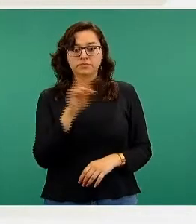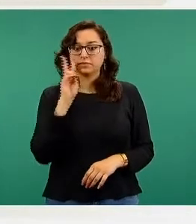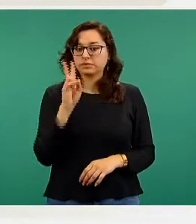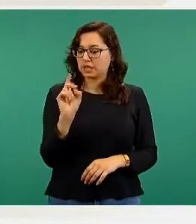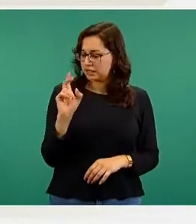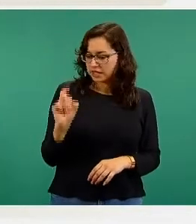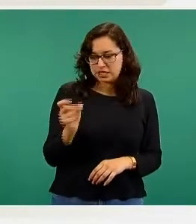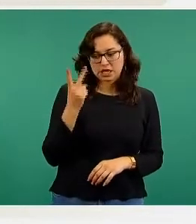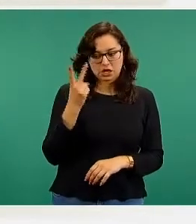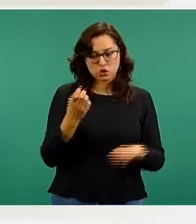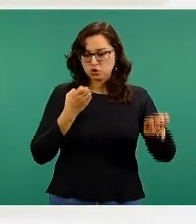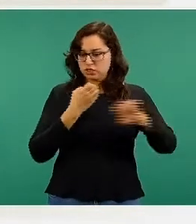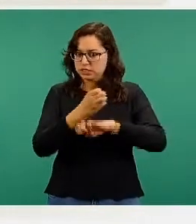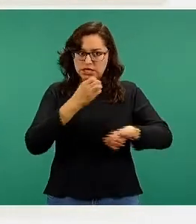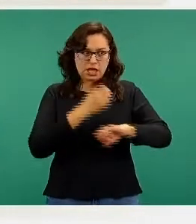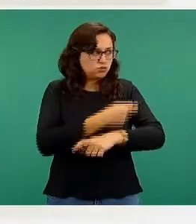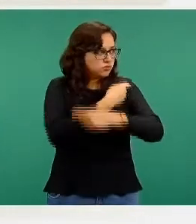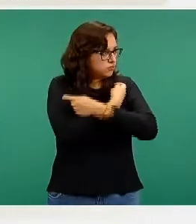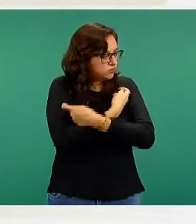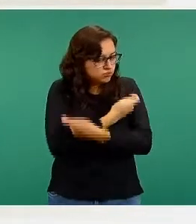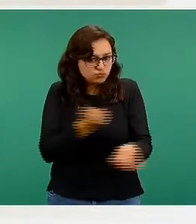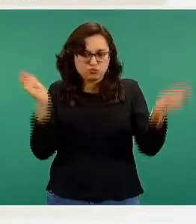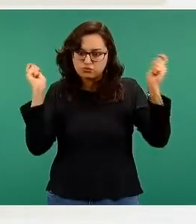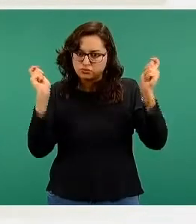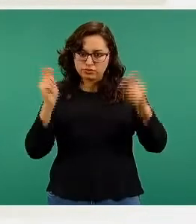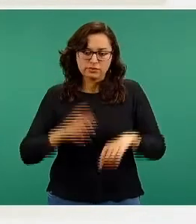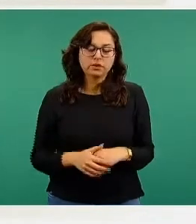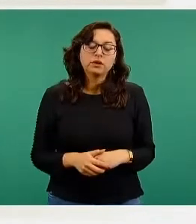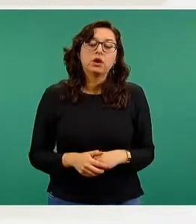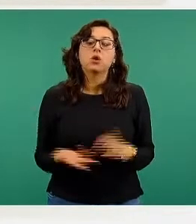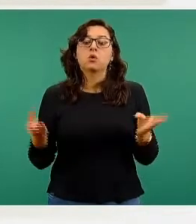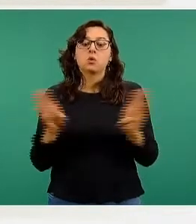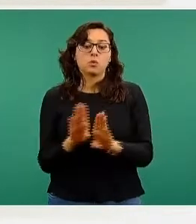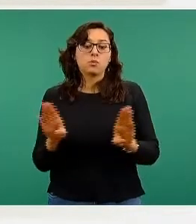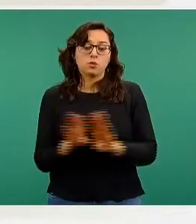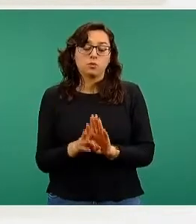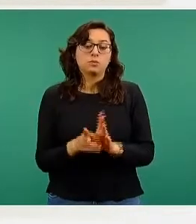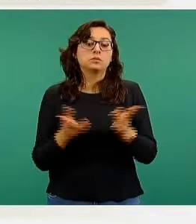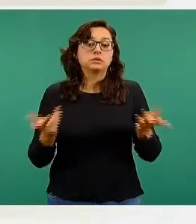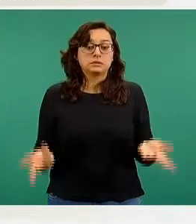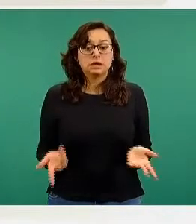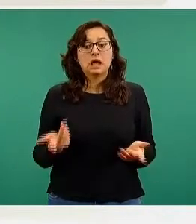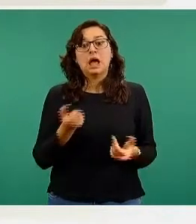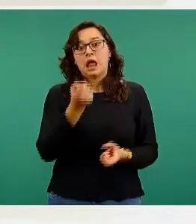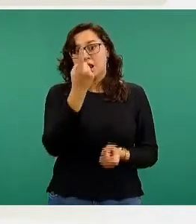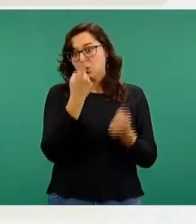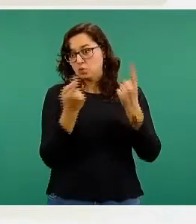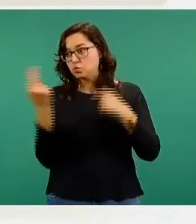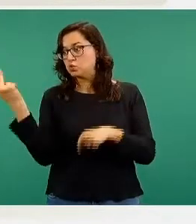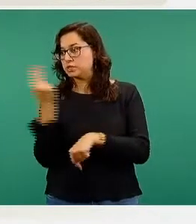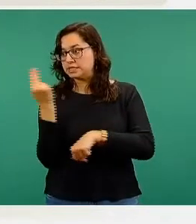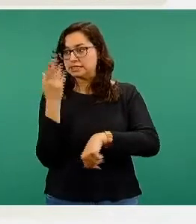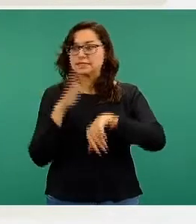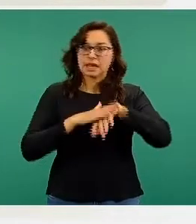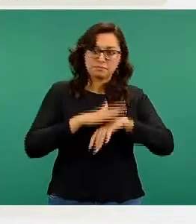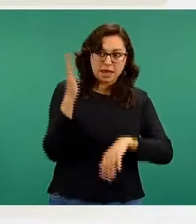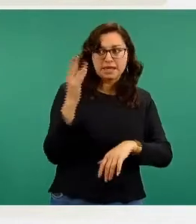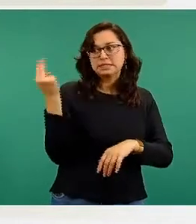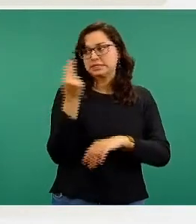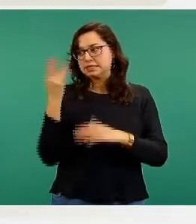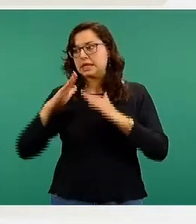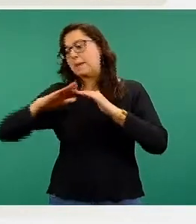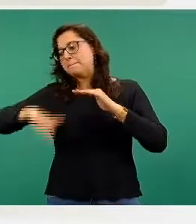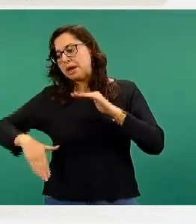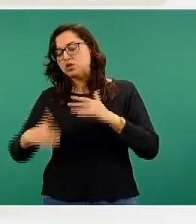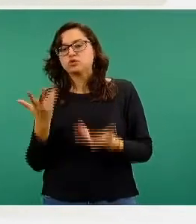entidades federativas. La distribución atiende a la necesidad de uso de acuerdo con los censos de personal de salud de